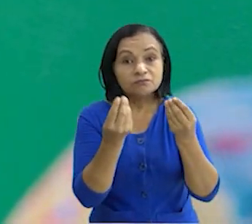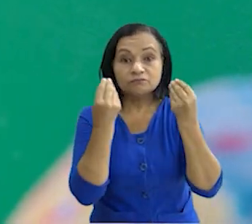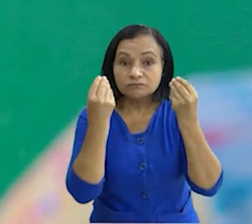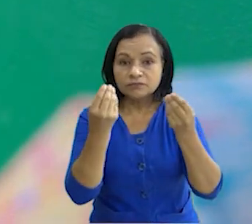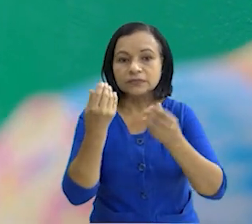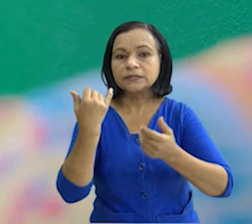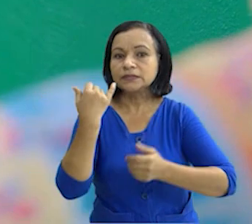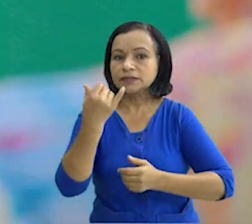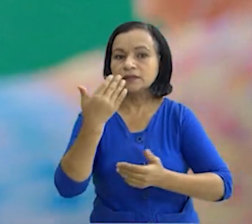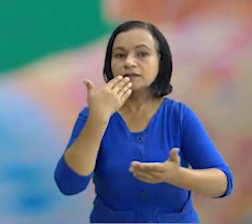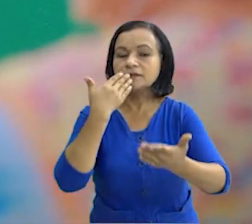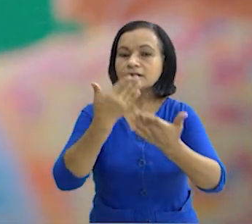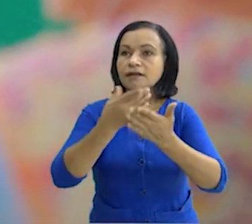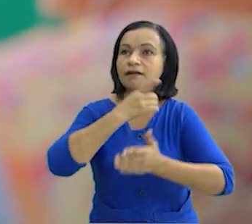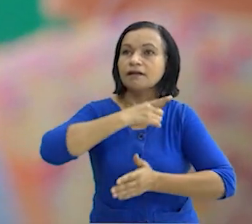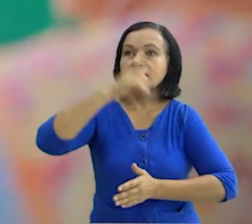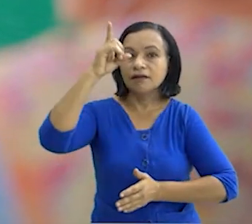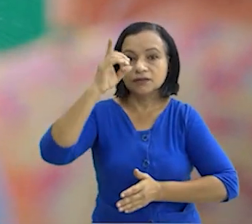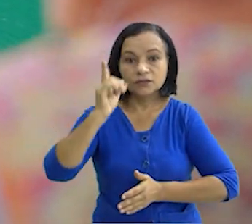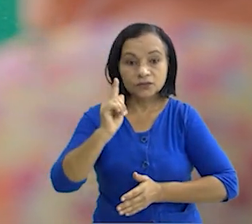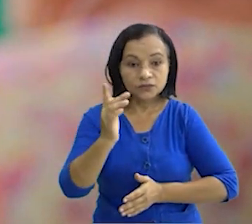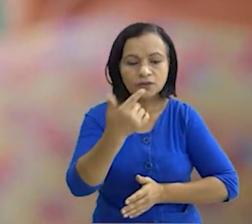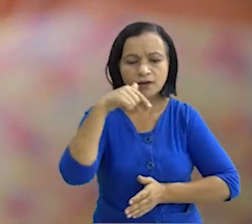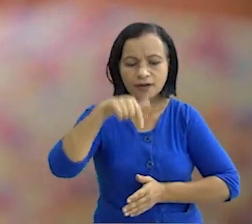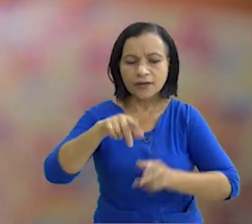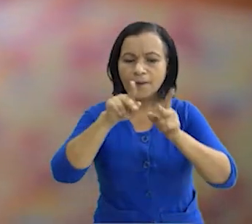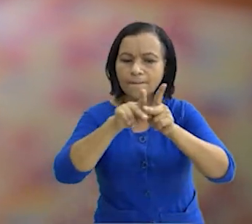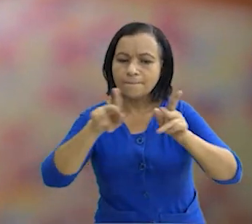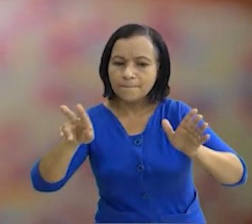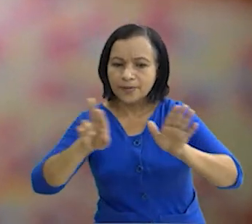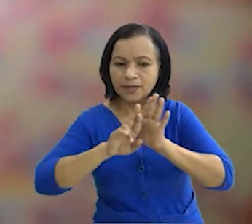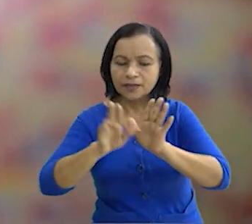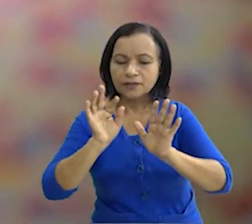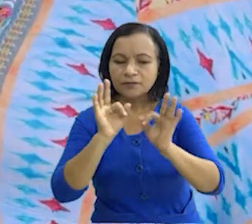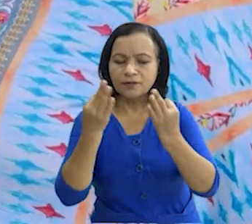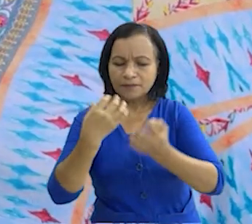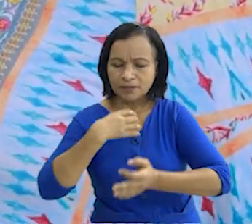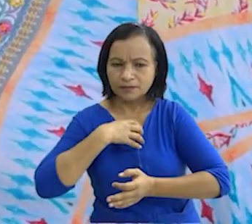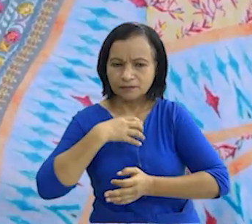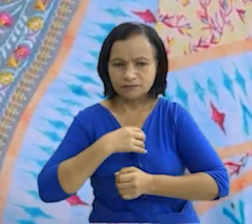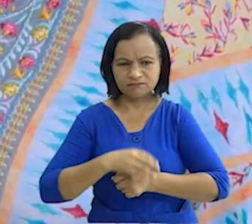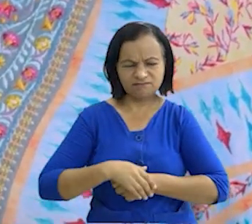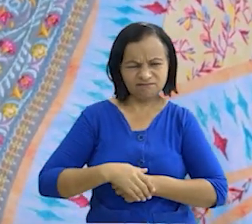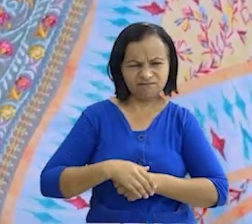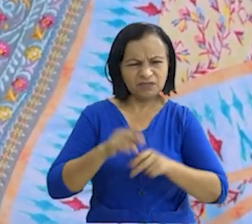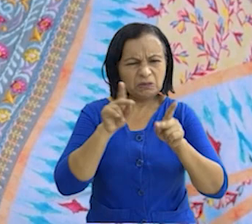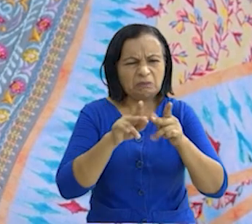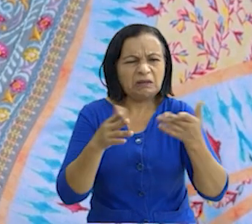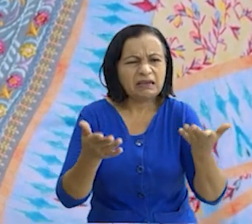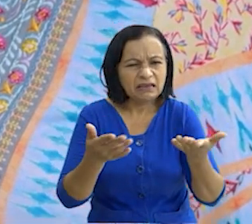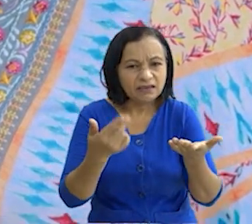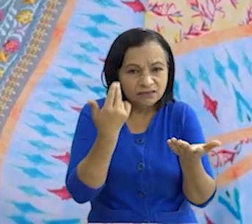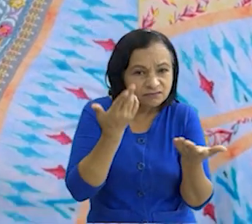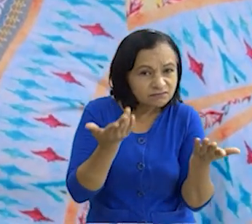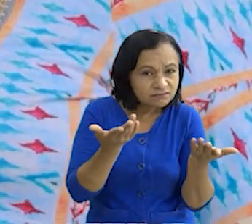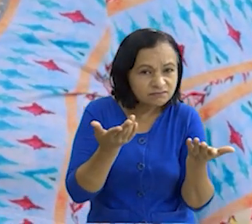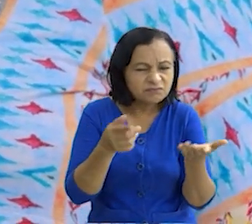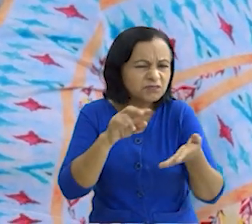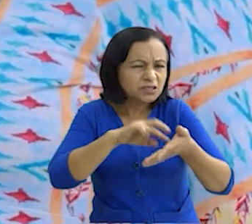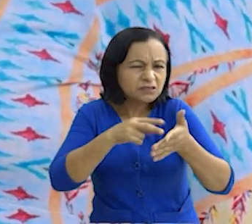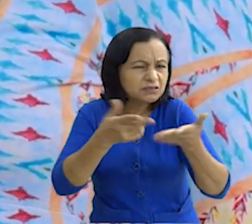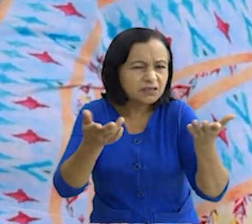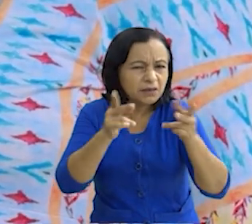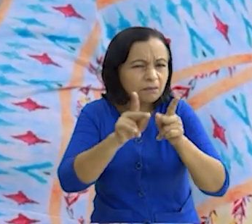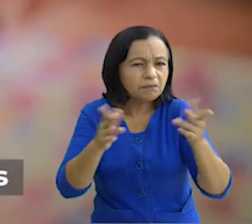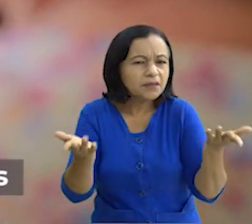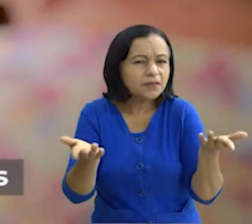hombre. Gracias a Dios, nosotros tenemos aquí un plan de respuesta familiar. ¿El plan de qué? ¿Y qué es eso